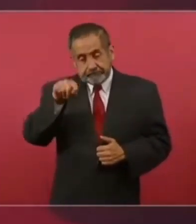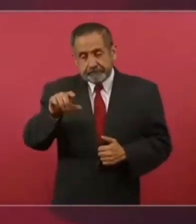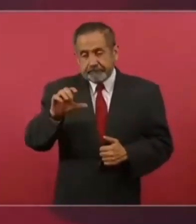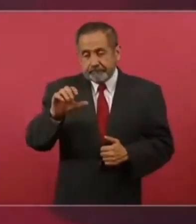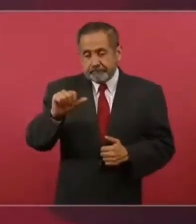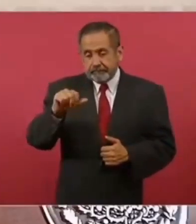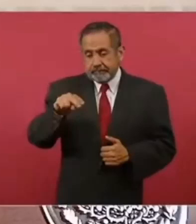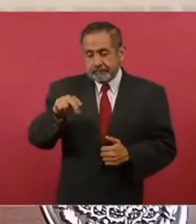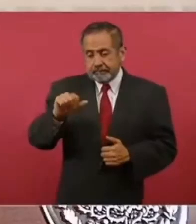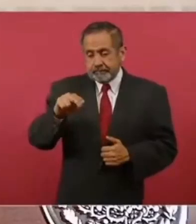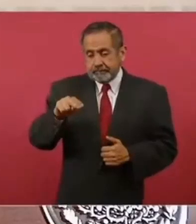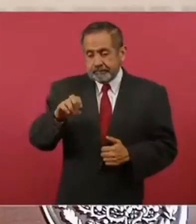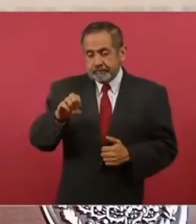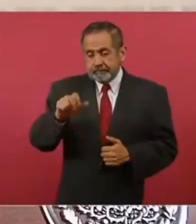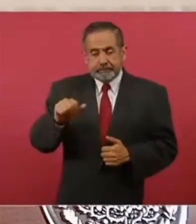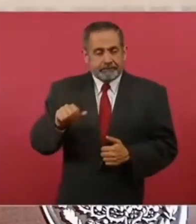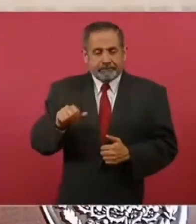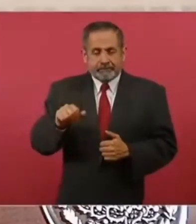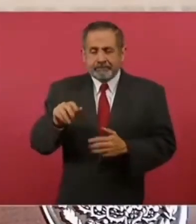a